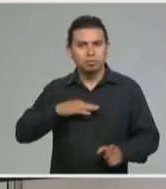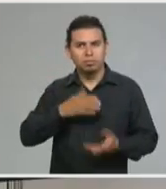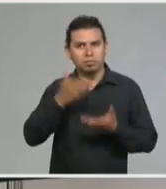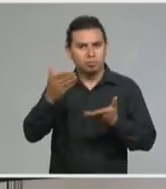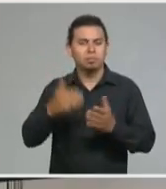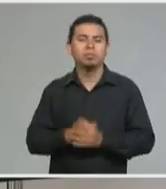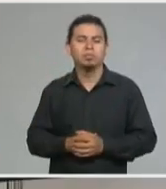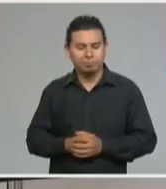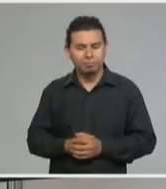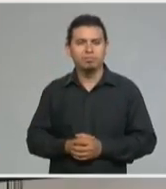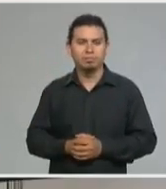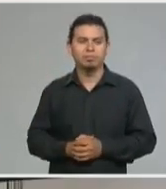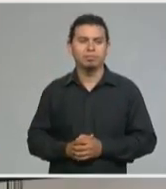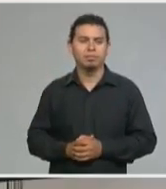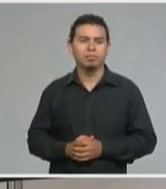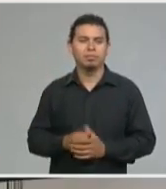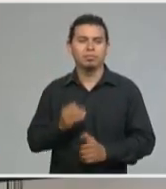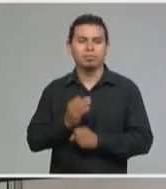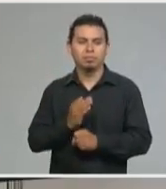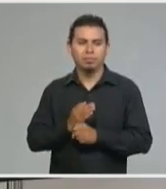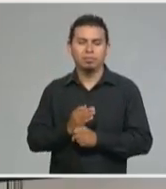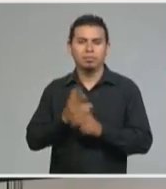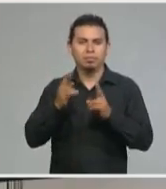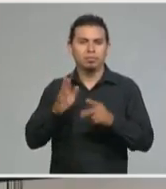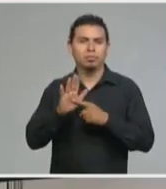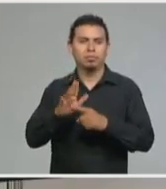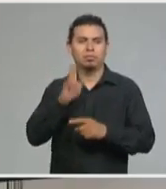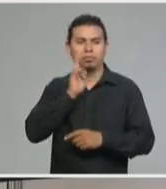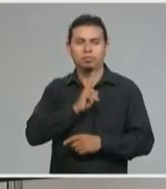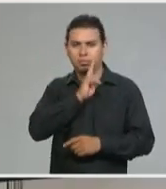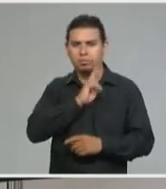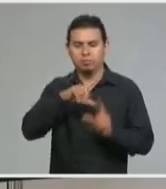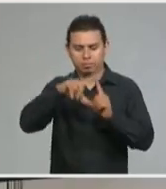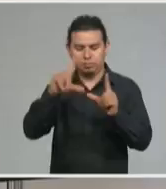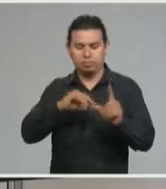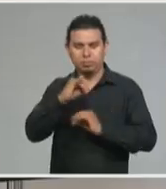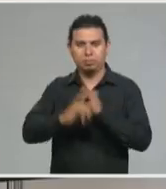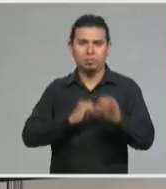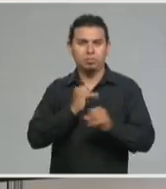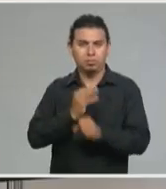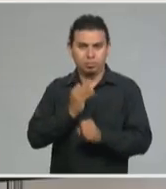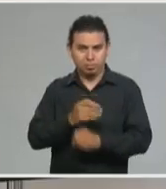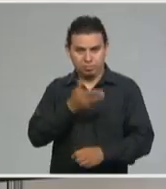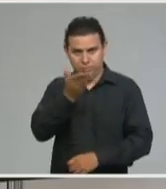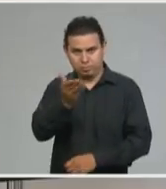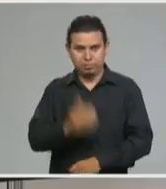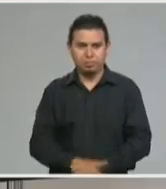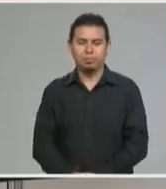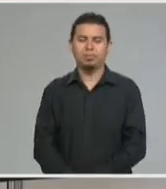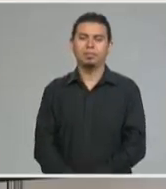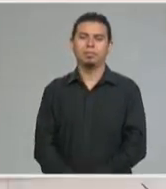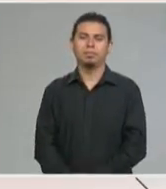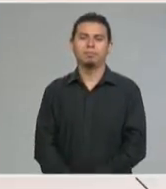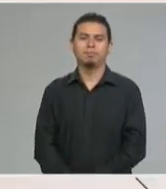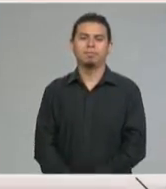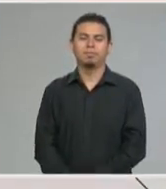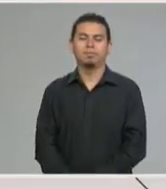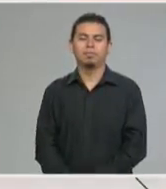gran artista, coincidimos. Ahora le invitamos a conocer la información nacional e internacional aquí en Corte B.